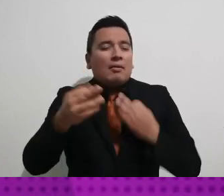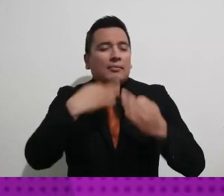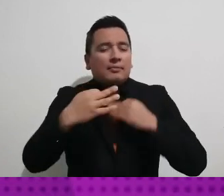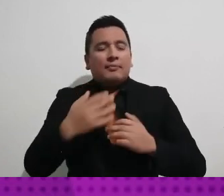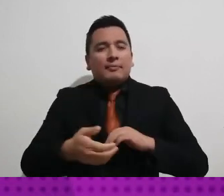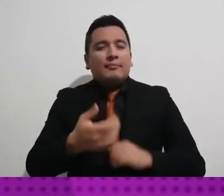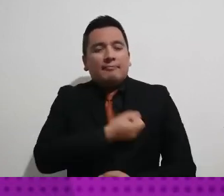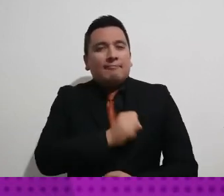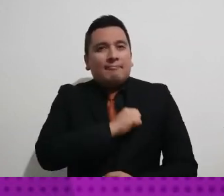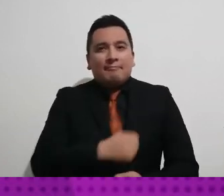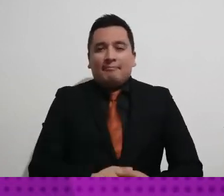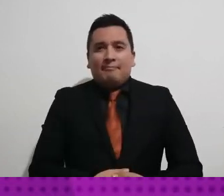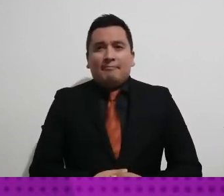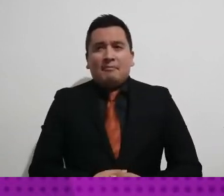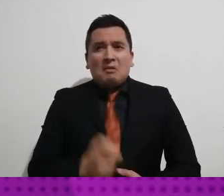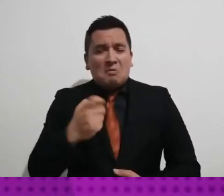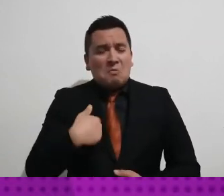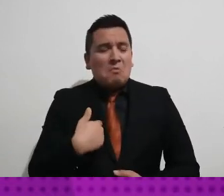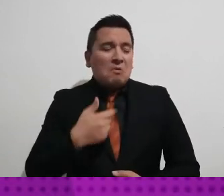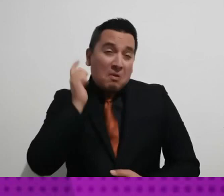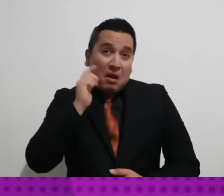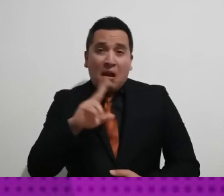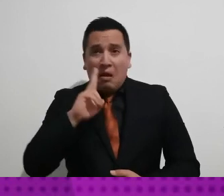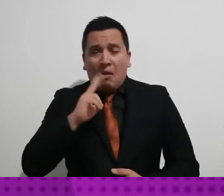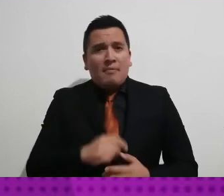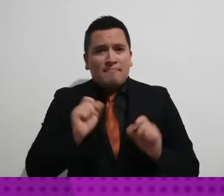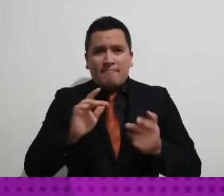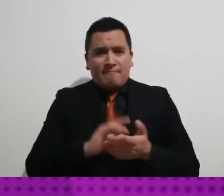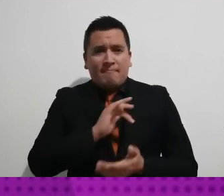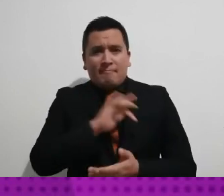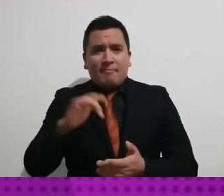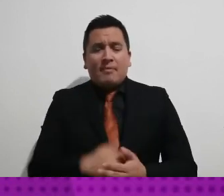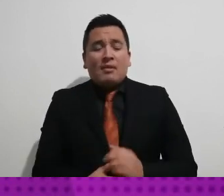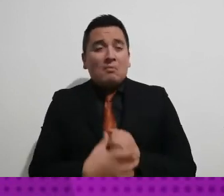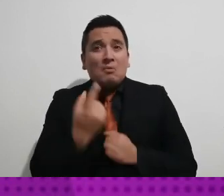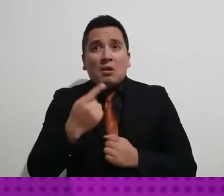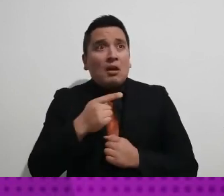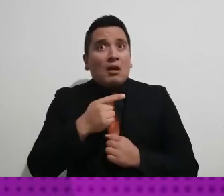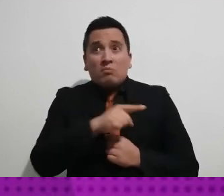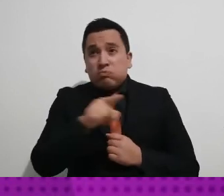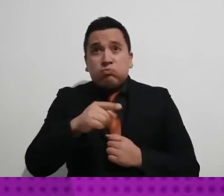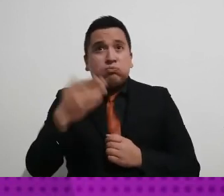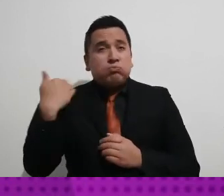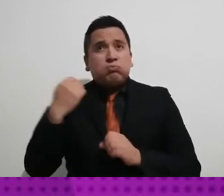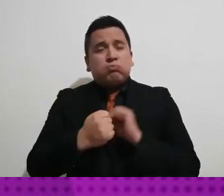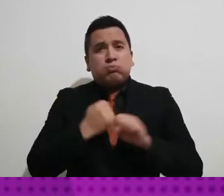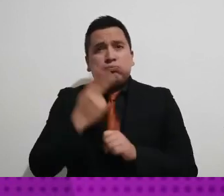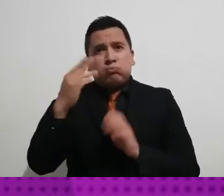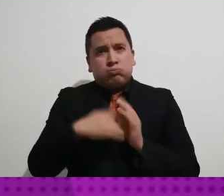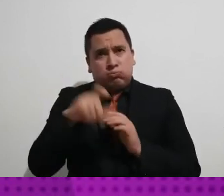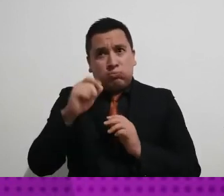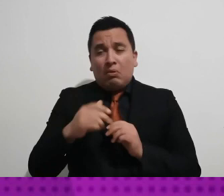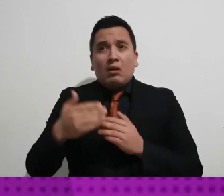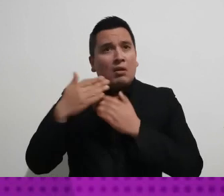esté lleno de salud. Así es que son mis deseos y bueno, un agradecimiento también a quienes a lo largo de 2020